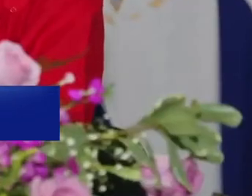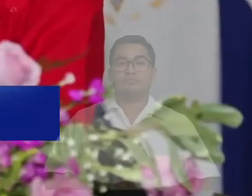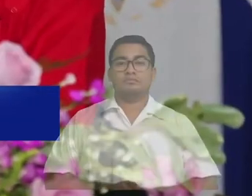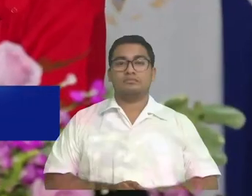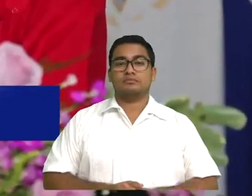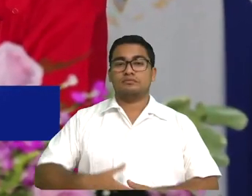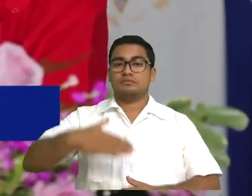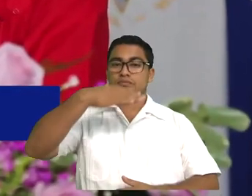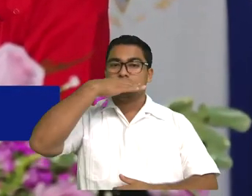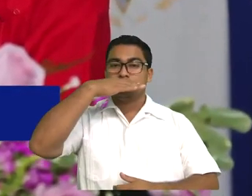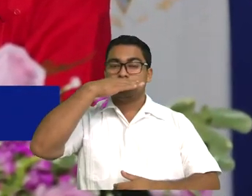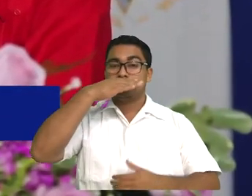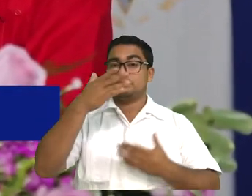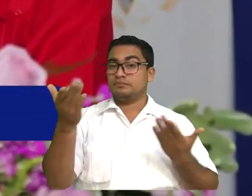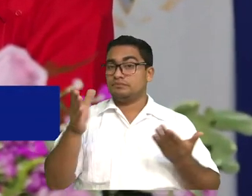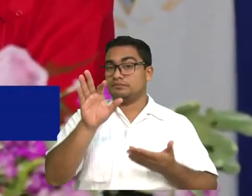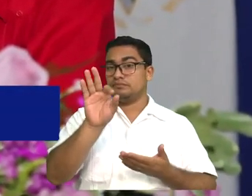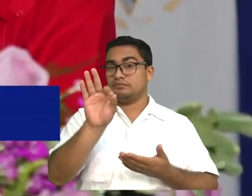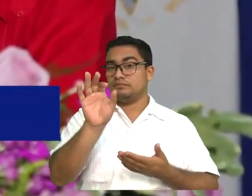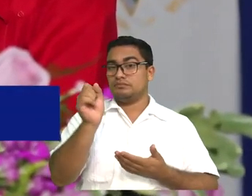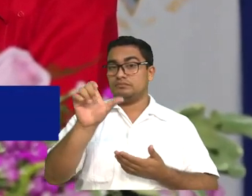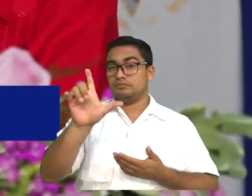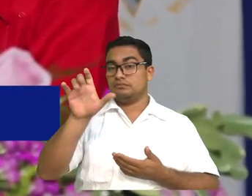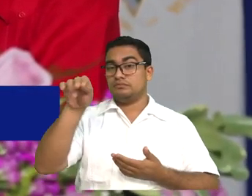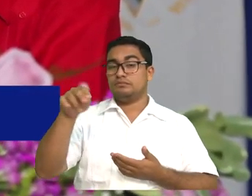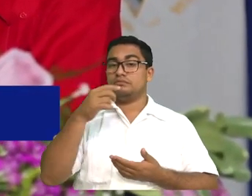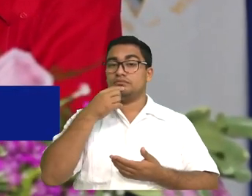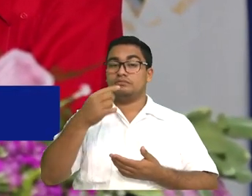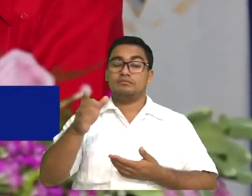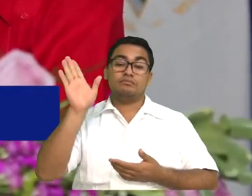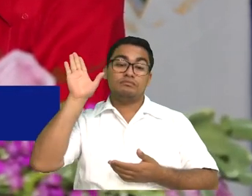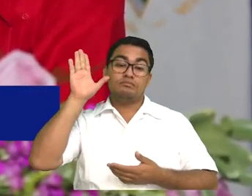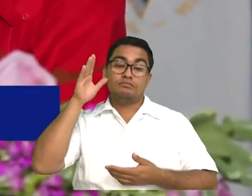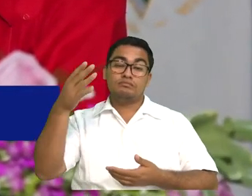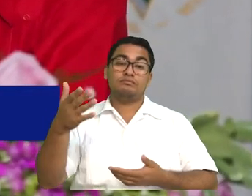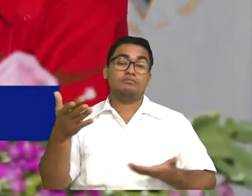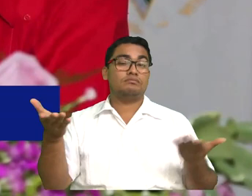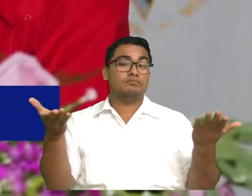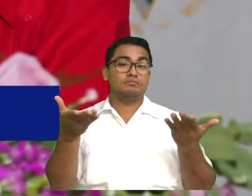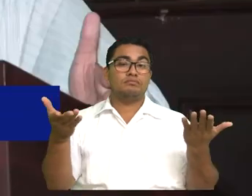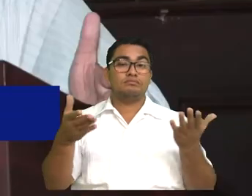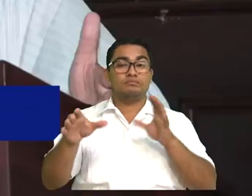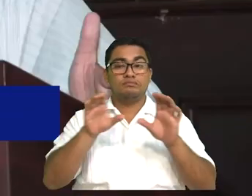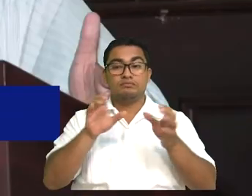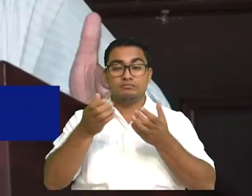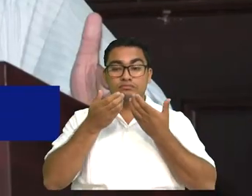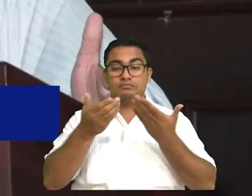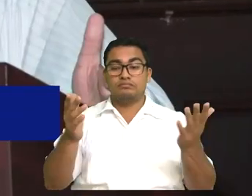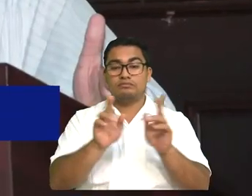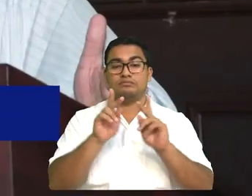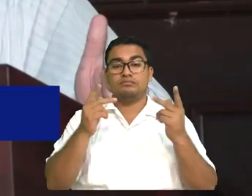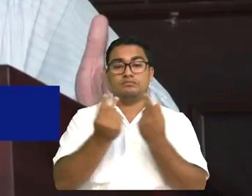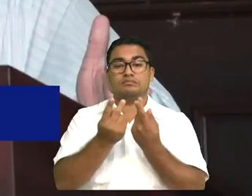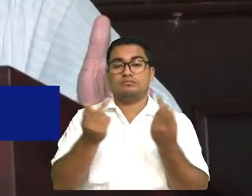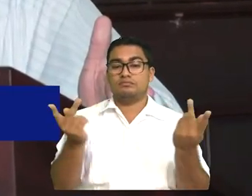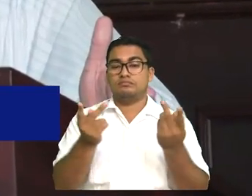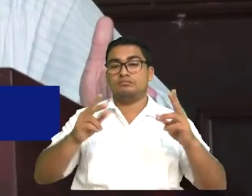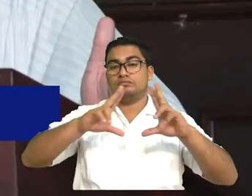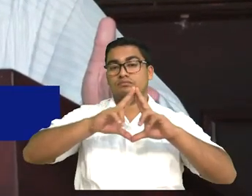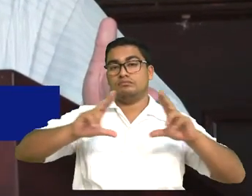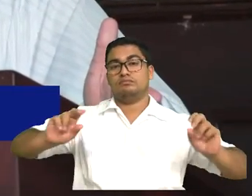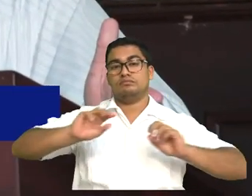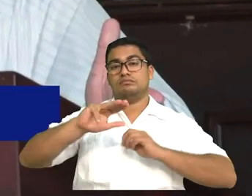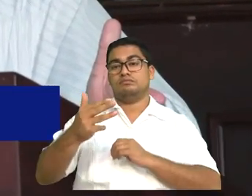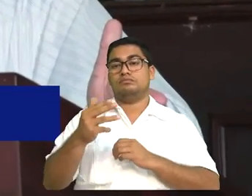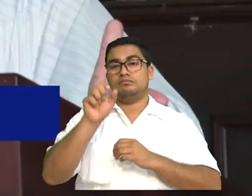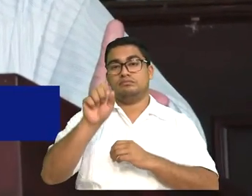Frente Sandinista de Liberación Nacional con tristeza informó a través de un comunicado al pueblo nicaragüense que a las 9:25